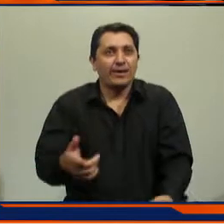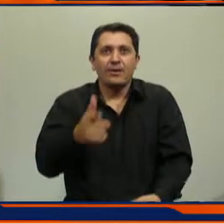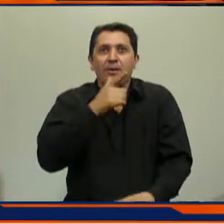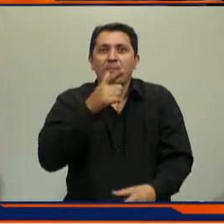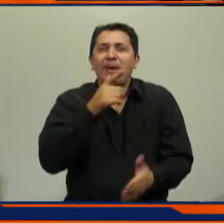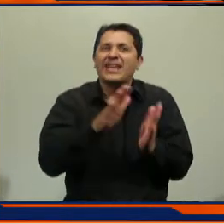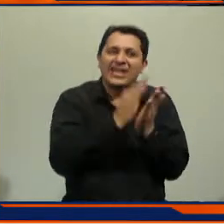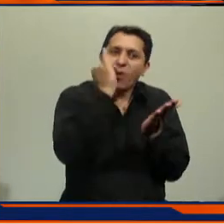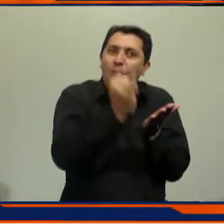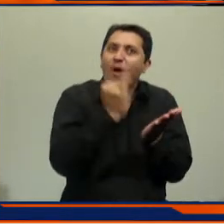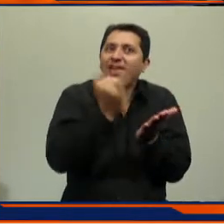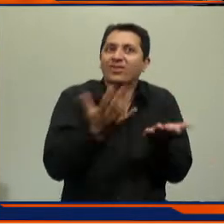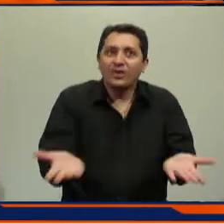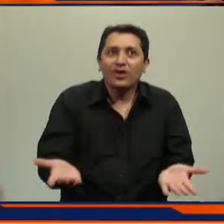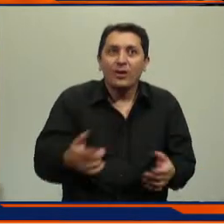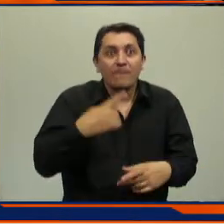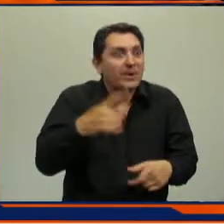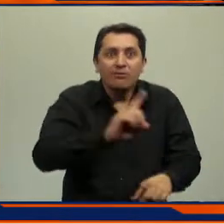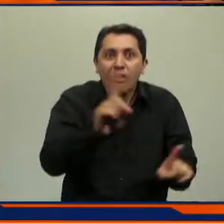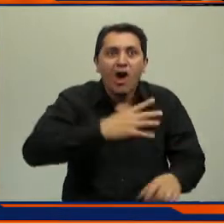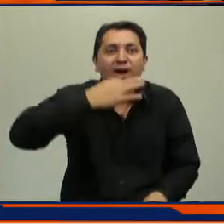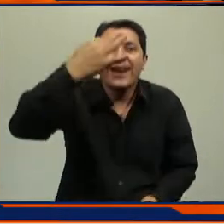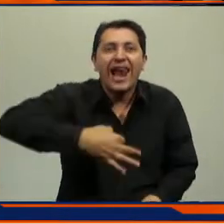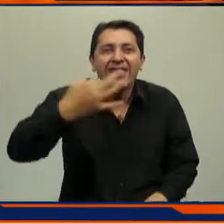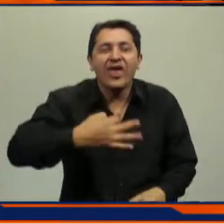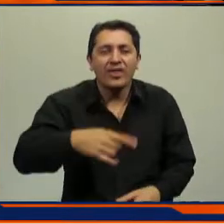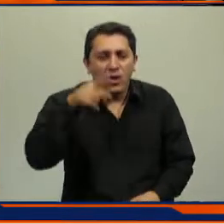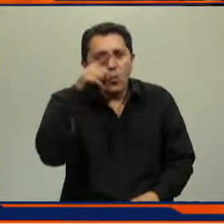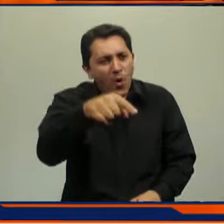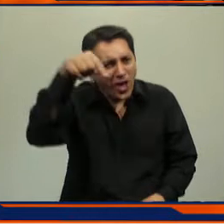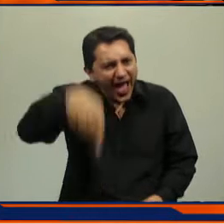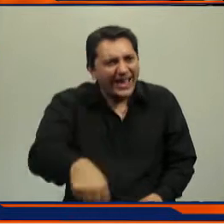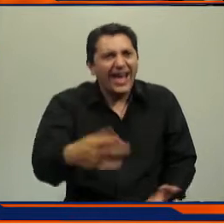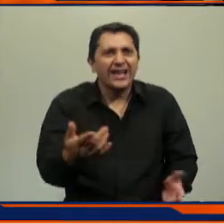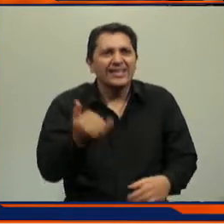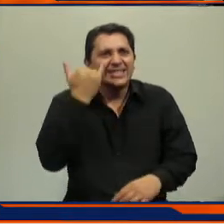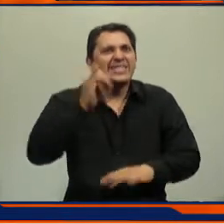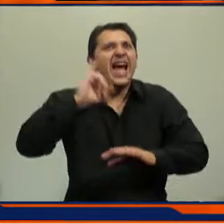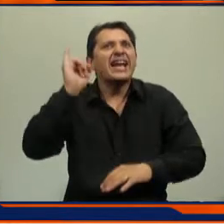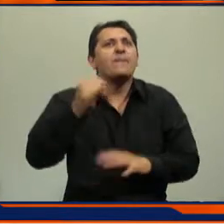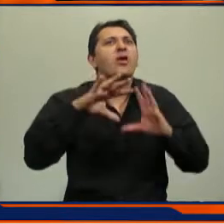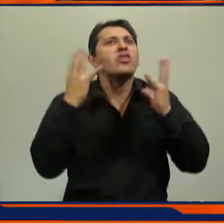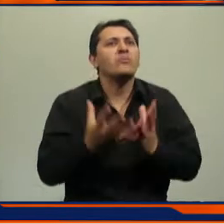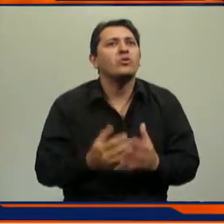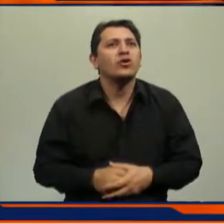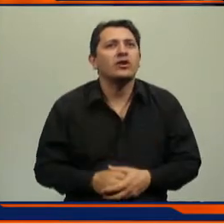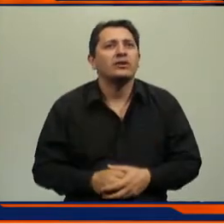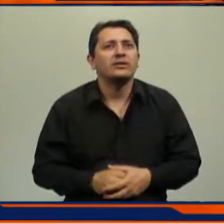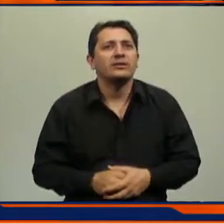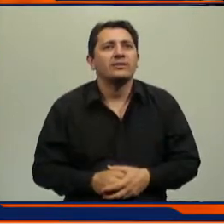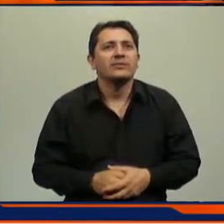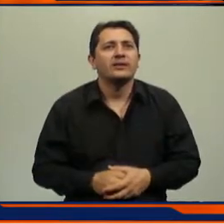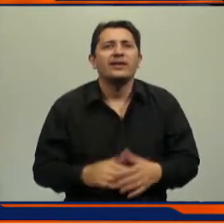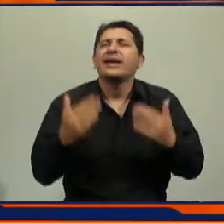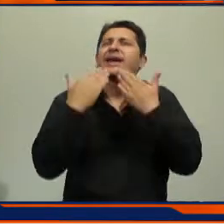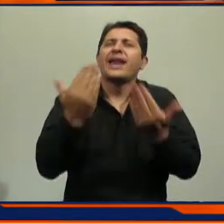de un cuento de un libro, pero es la realidad. Ahora aquí, Cuellar, ya campeón del mundo. No, gracias, gracias